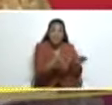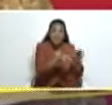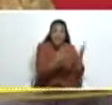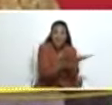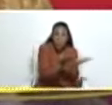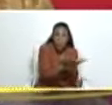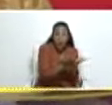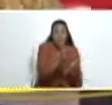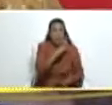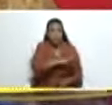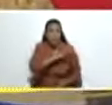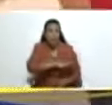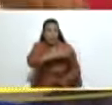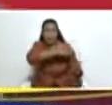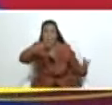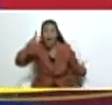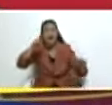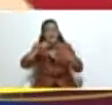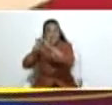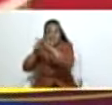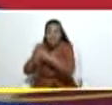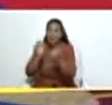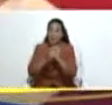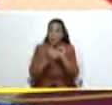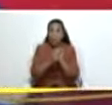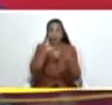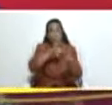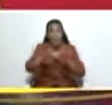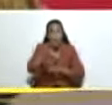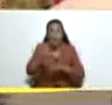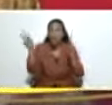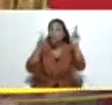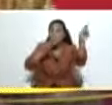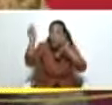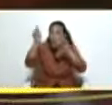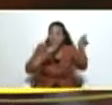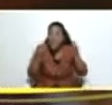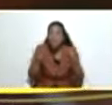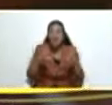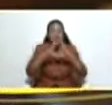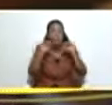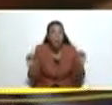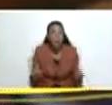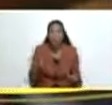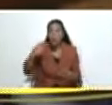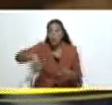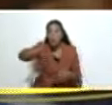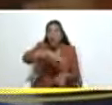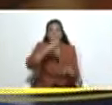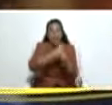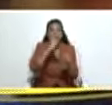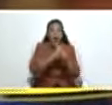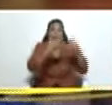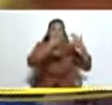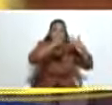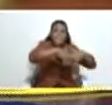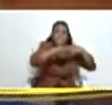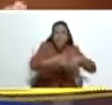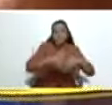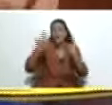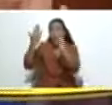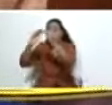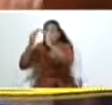que nosotros tengamos el acceso al deporte, cultura y turismo desde todos los puestos de trabajo y también a nivel de las